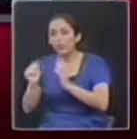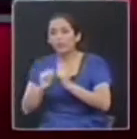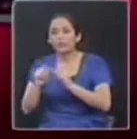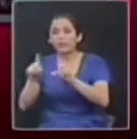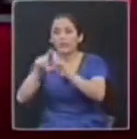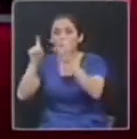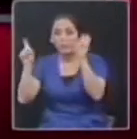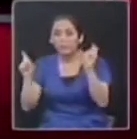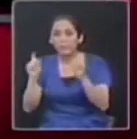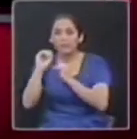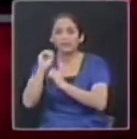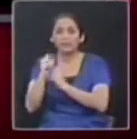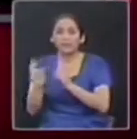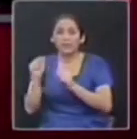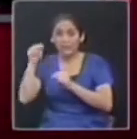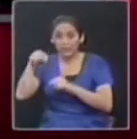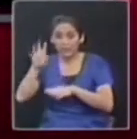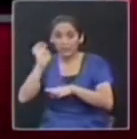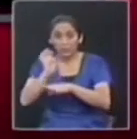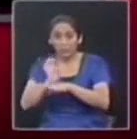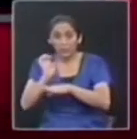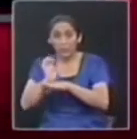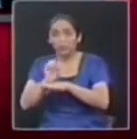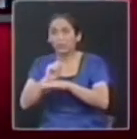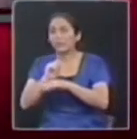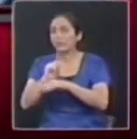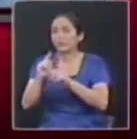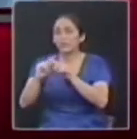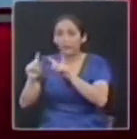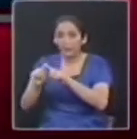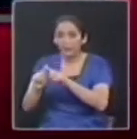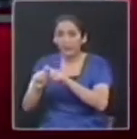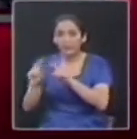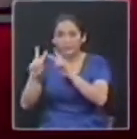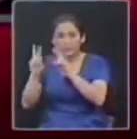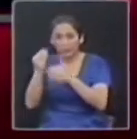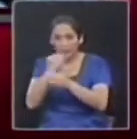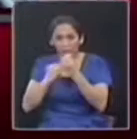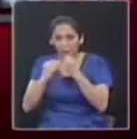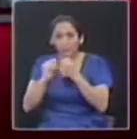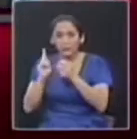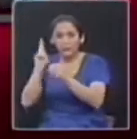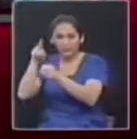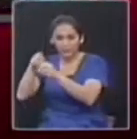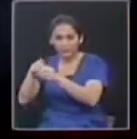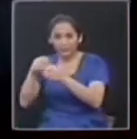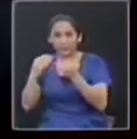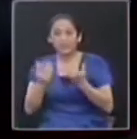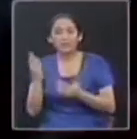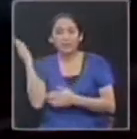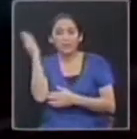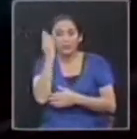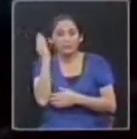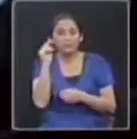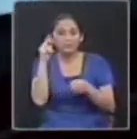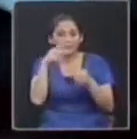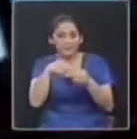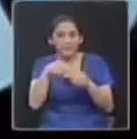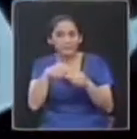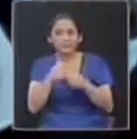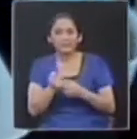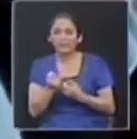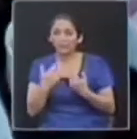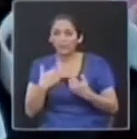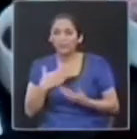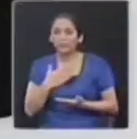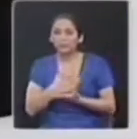algunas empresas multinacionales de alimentos. Paso por Telerama por 2 años teniendo mi programa en Hoy en la Cocina. Es que la bella ciudad de Cuenca